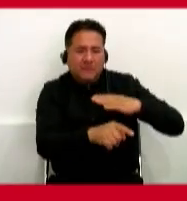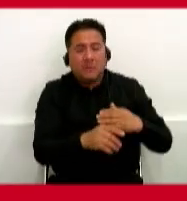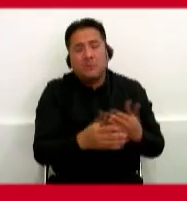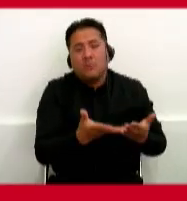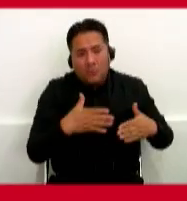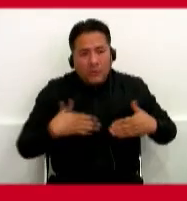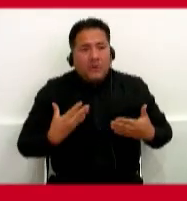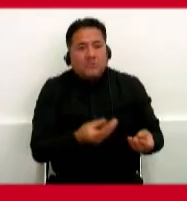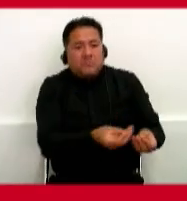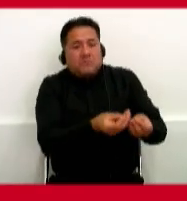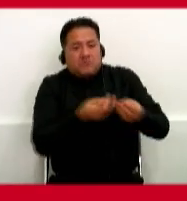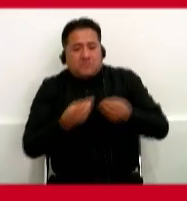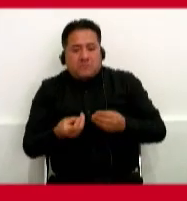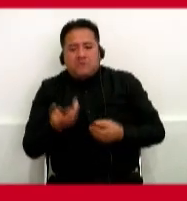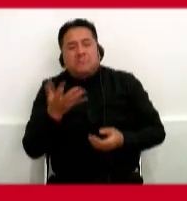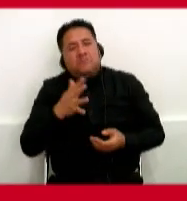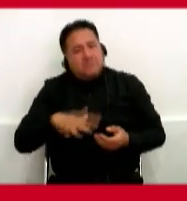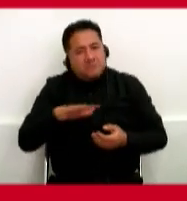10 millones.